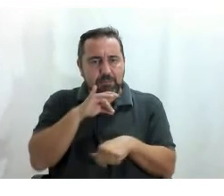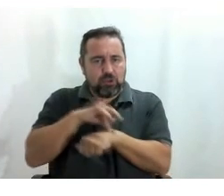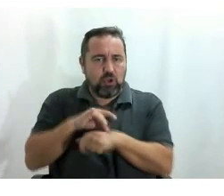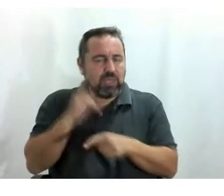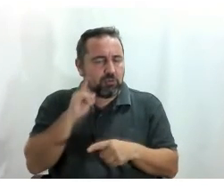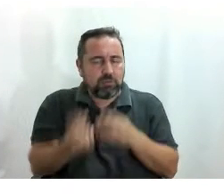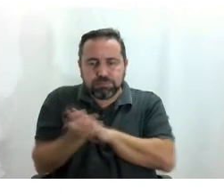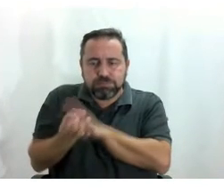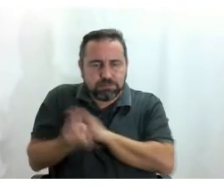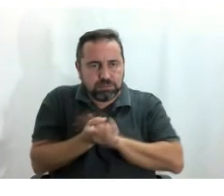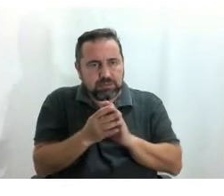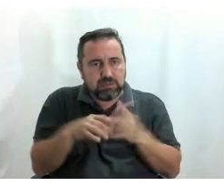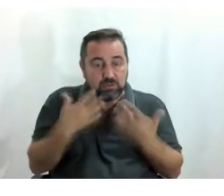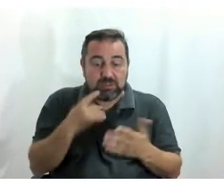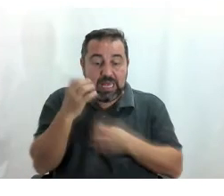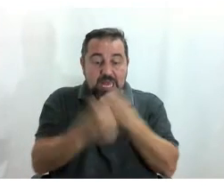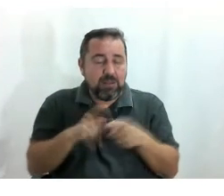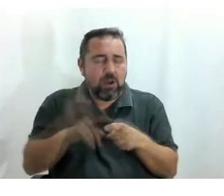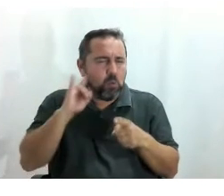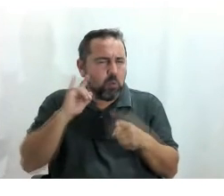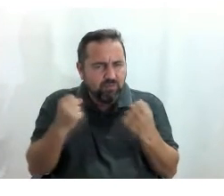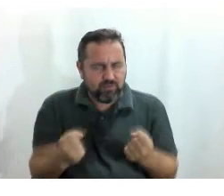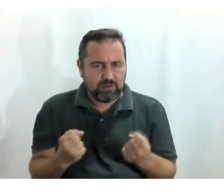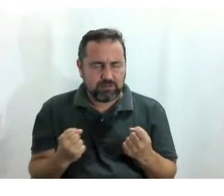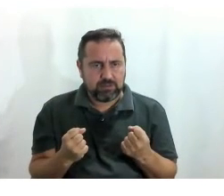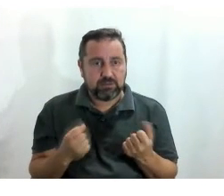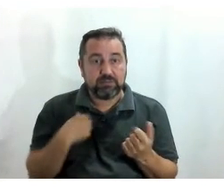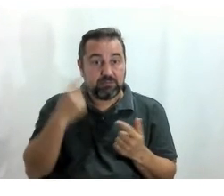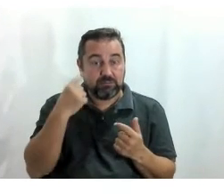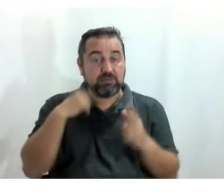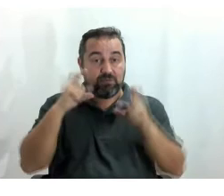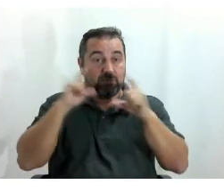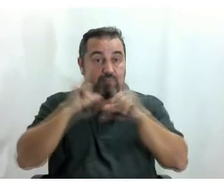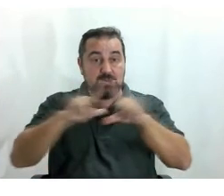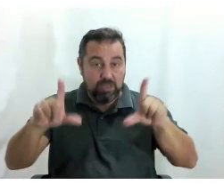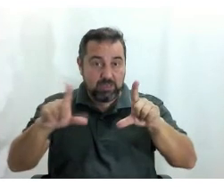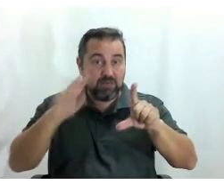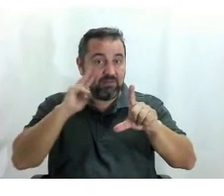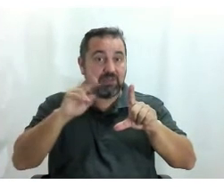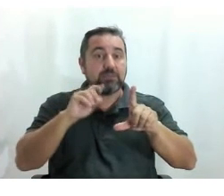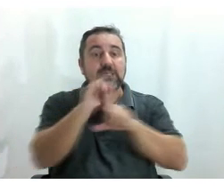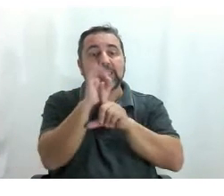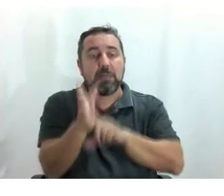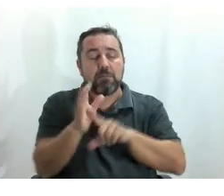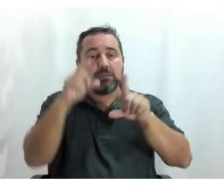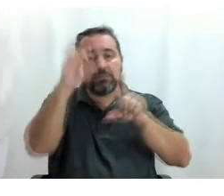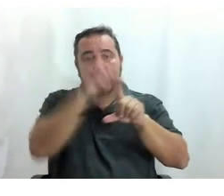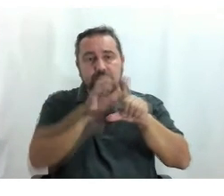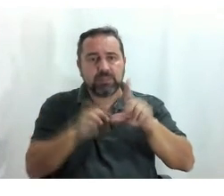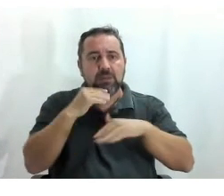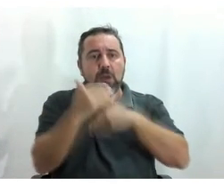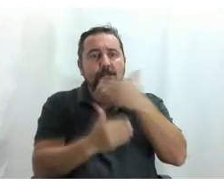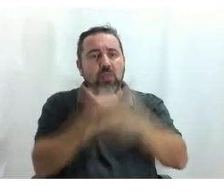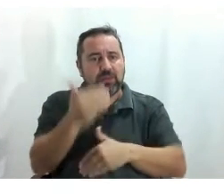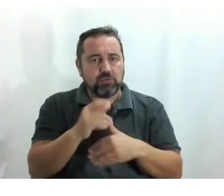cuando el animal es expuesto a un ruido intenso. En esta imagen tenéis esquematizados los diferentes procesos que se ponen